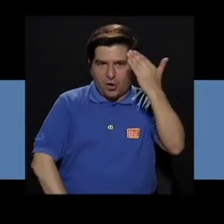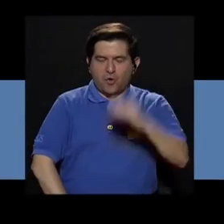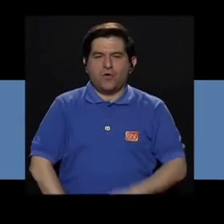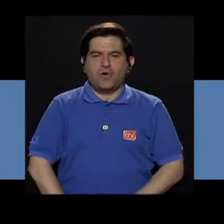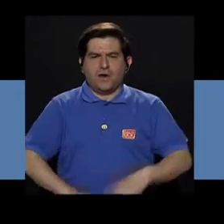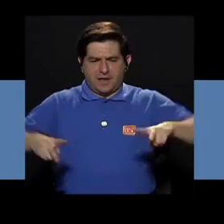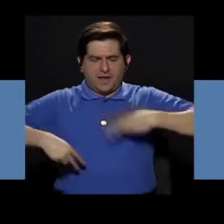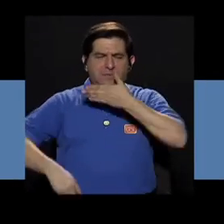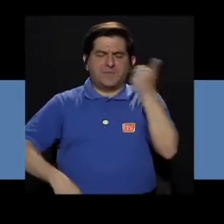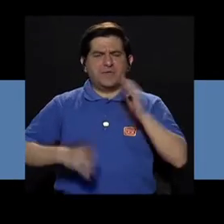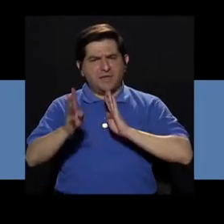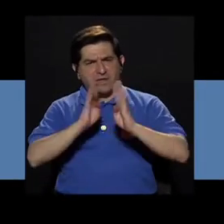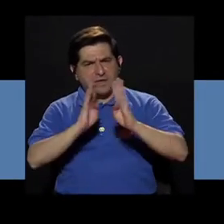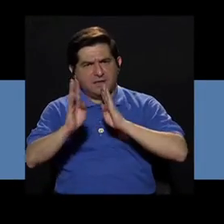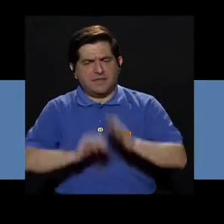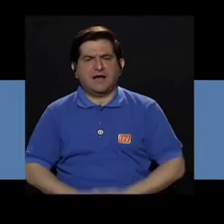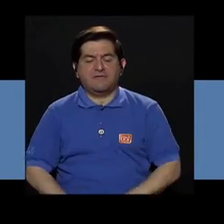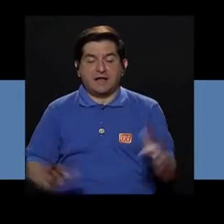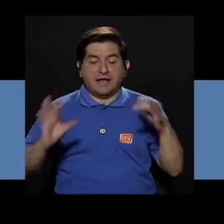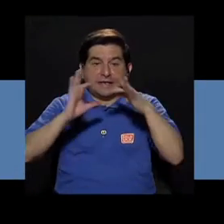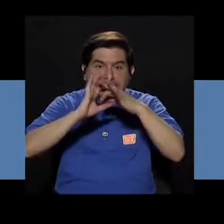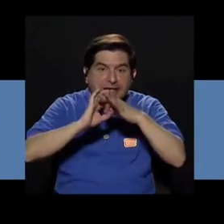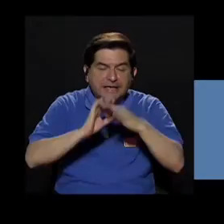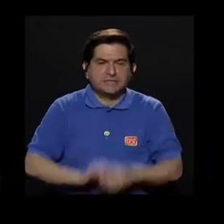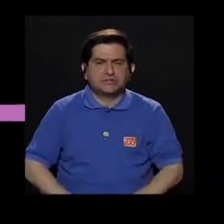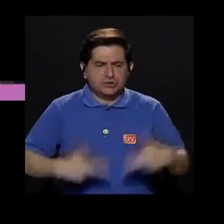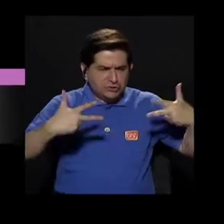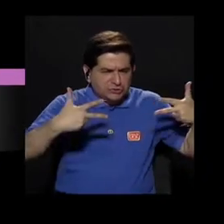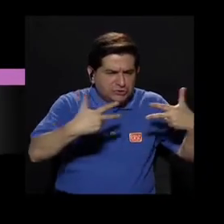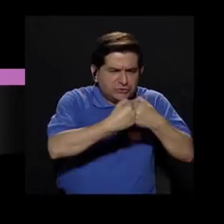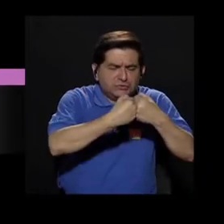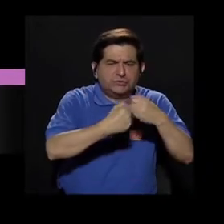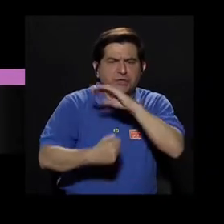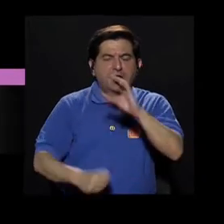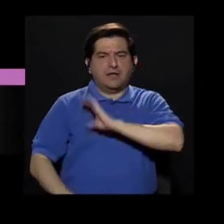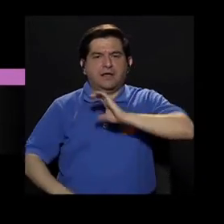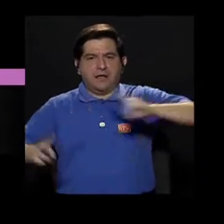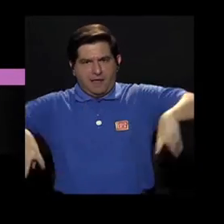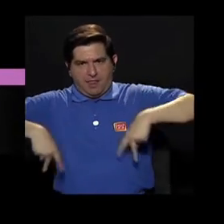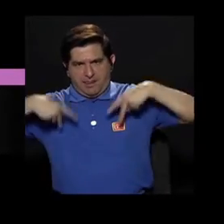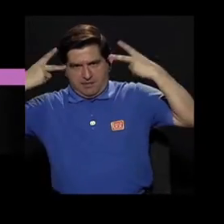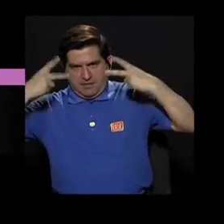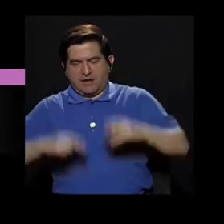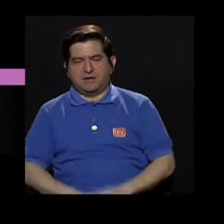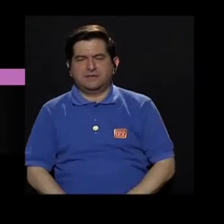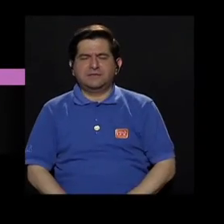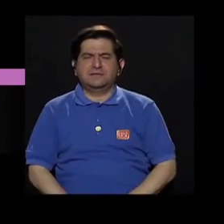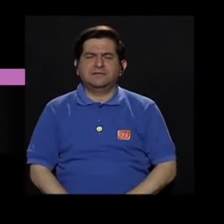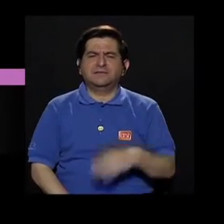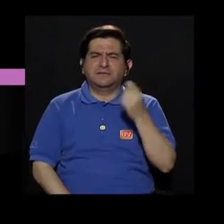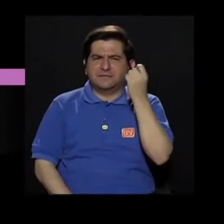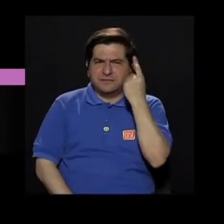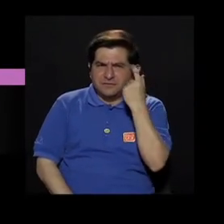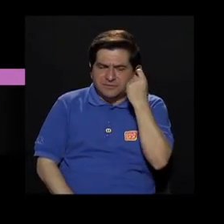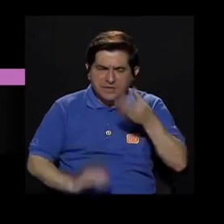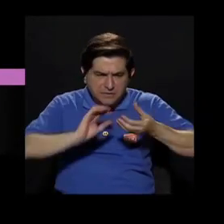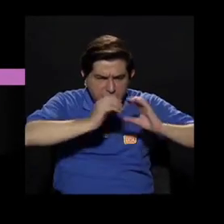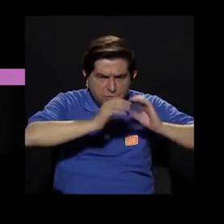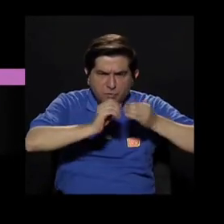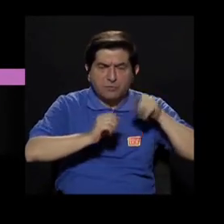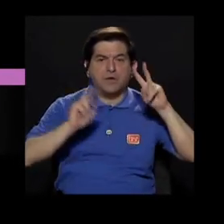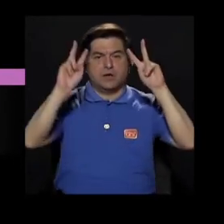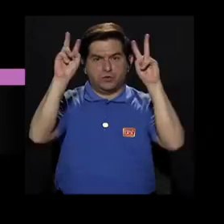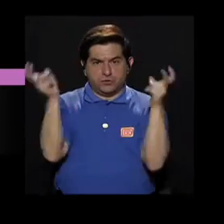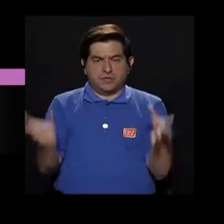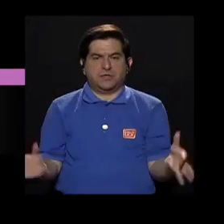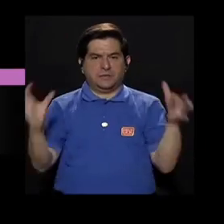Hola, en Vivir Mejor hablamos acerca de la relación entre accidentes de tránsito y calidad de vida. Y para que podamos conocer datos